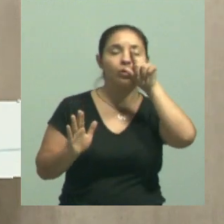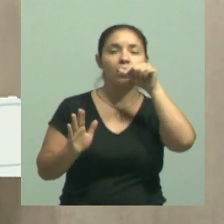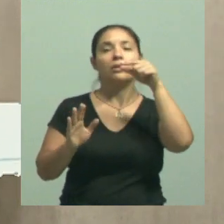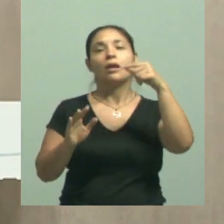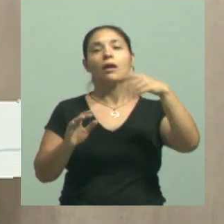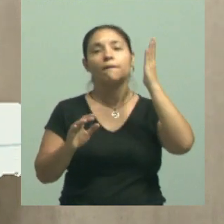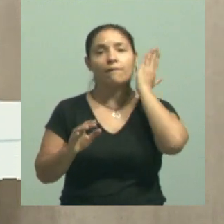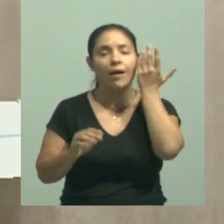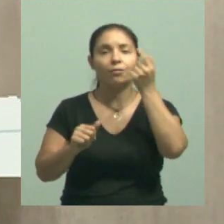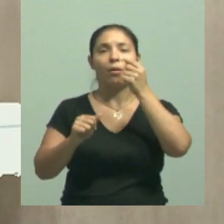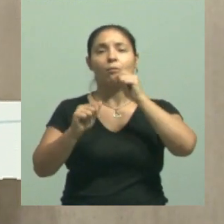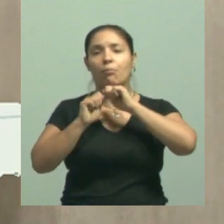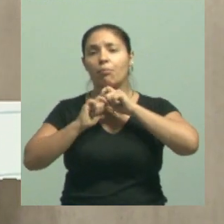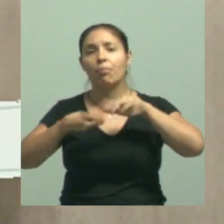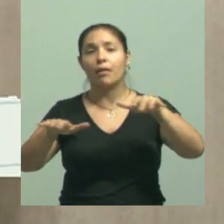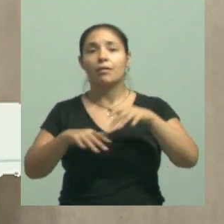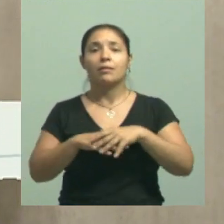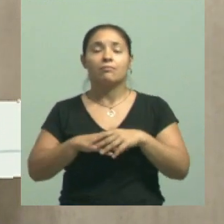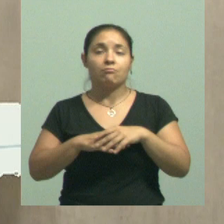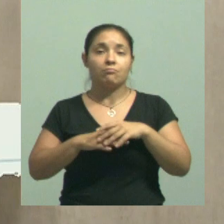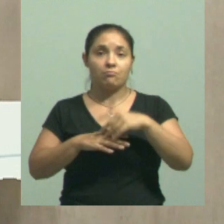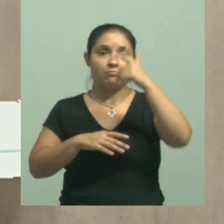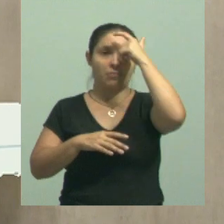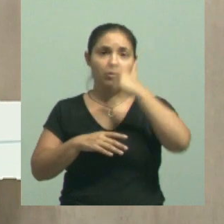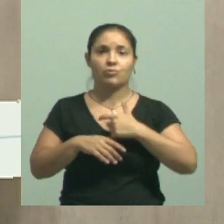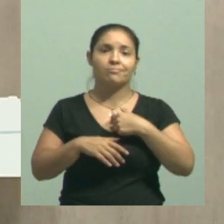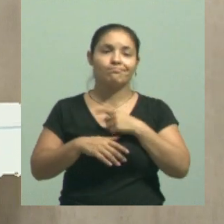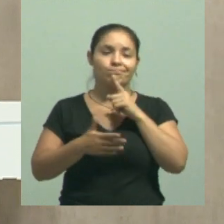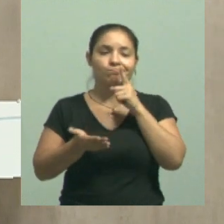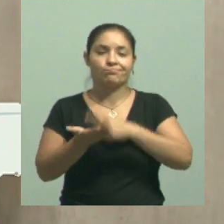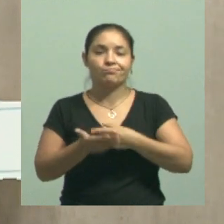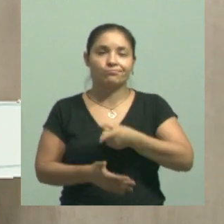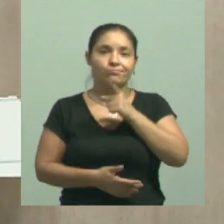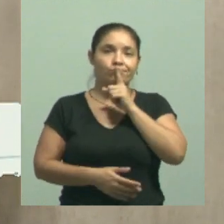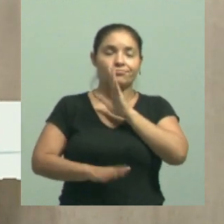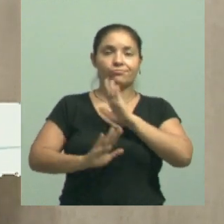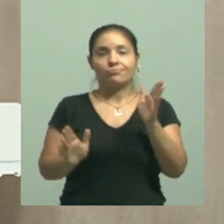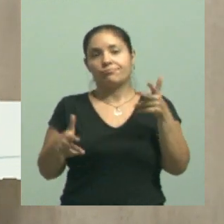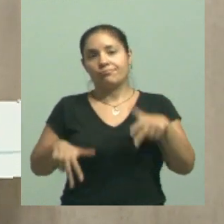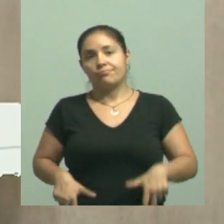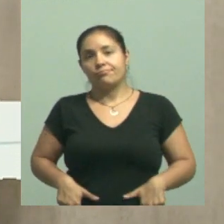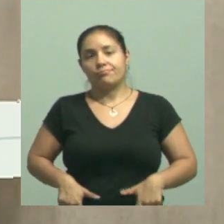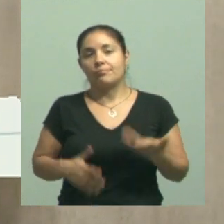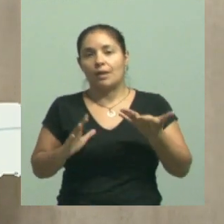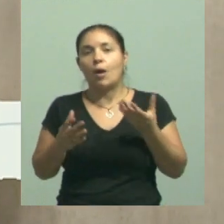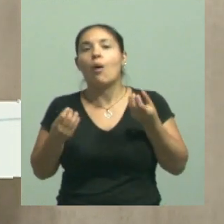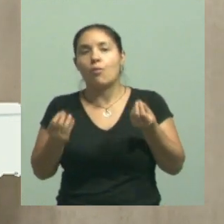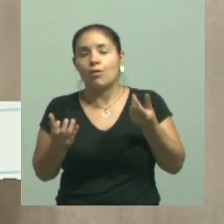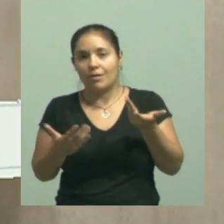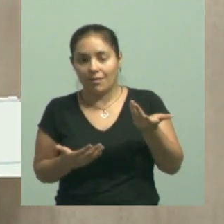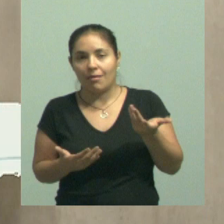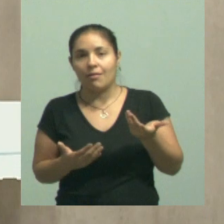un alejamiento, una autocensura de las periodistas feministas, o de las voces públicas, de las mujeres con voz pública, mejor